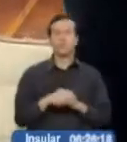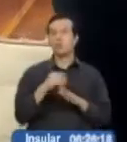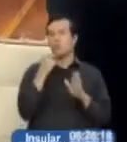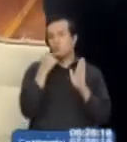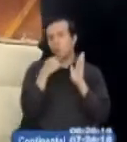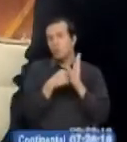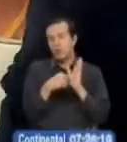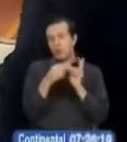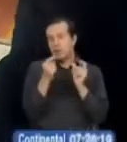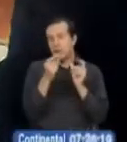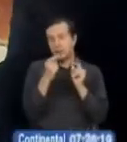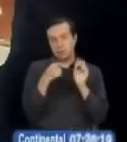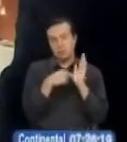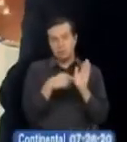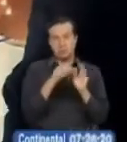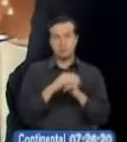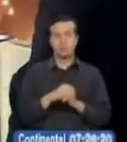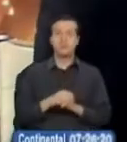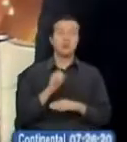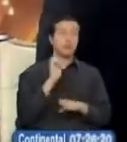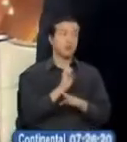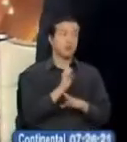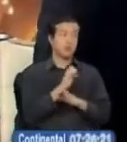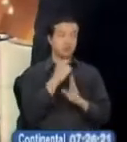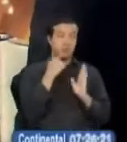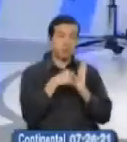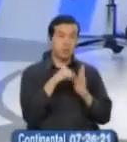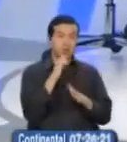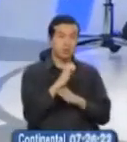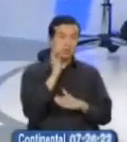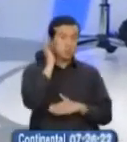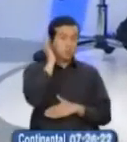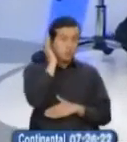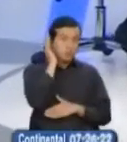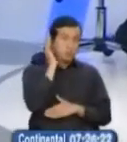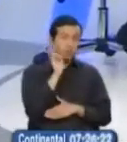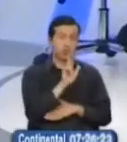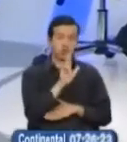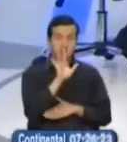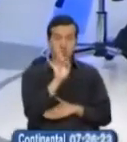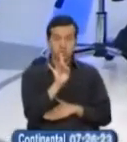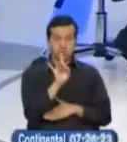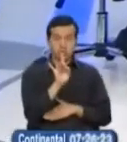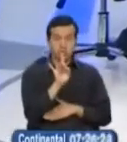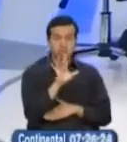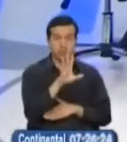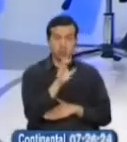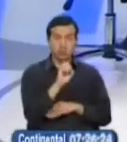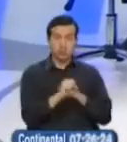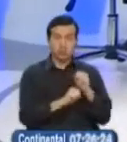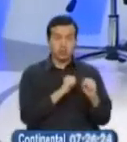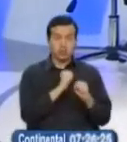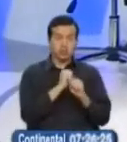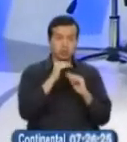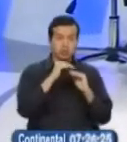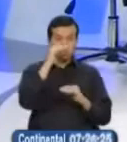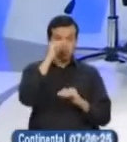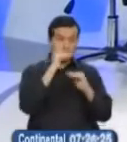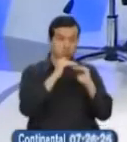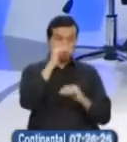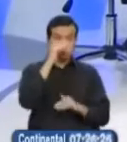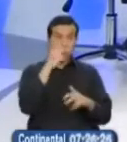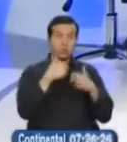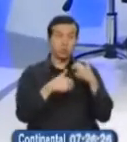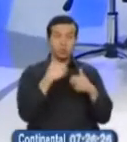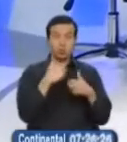ejemplo rápido, Moni. En el Ecuador, por ejemplo, la mujer entre los 38 y los 50 años tiene un problema